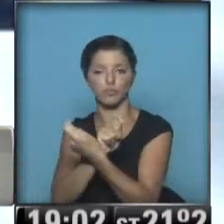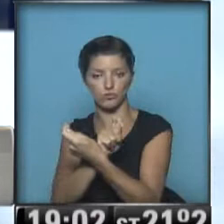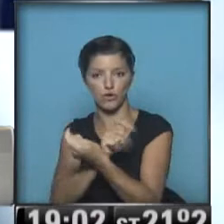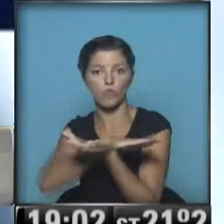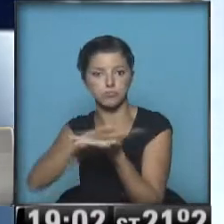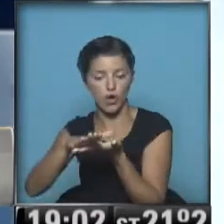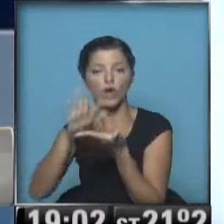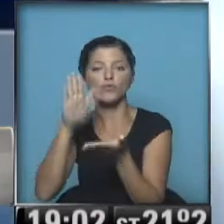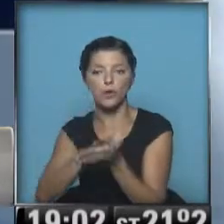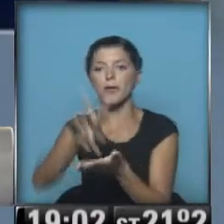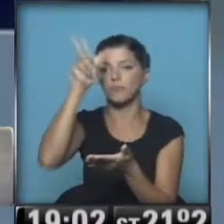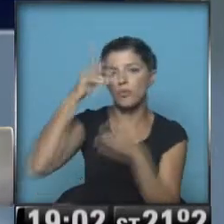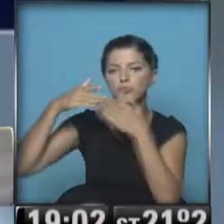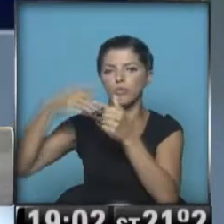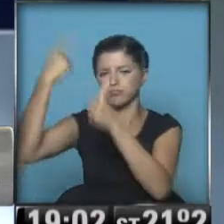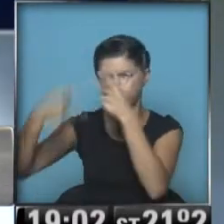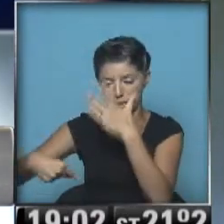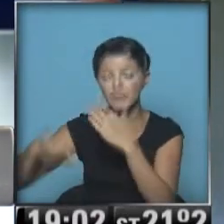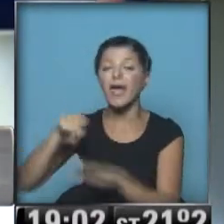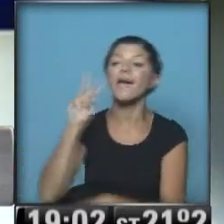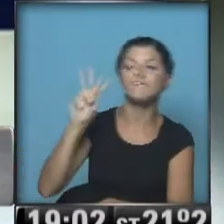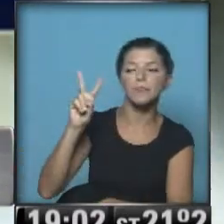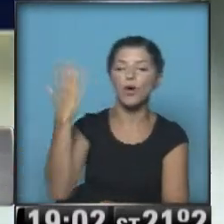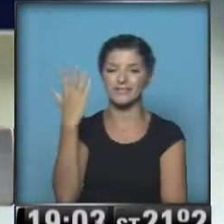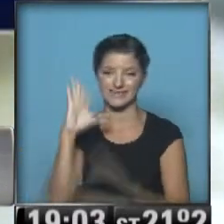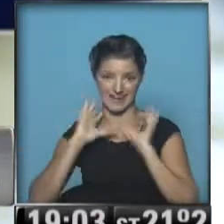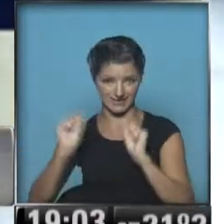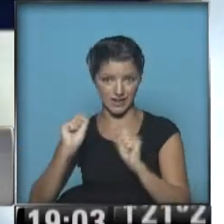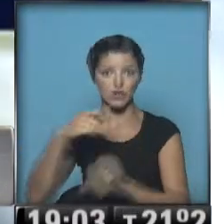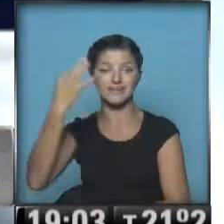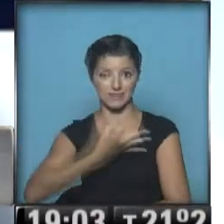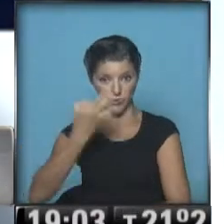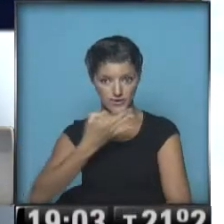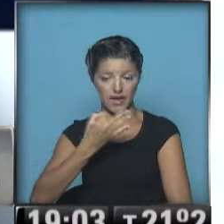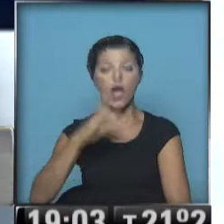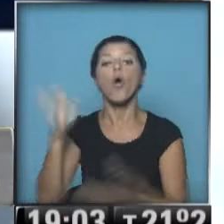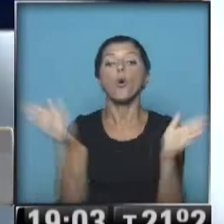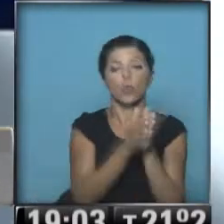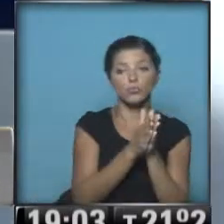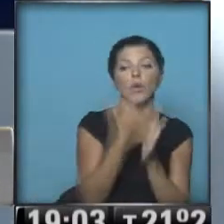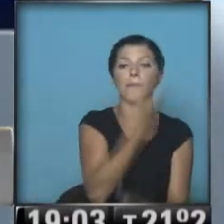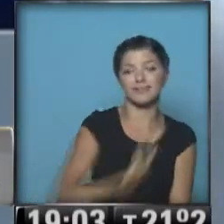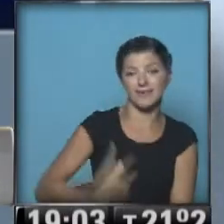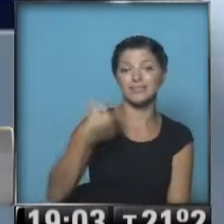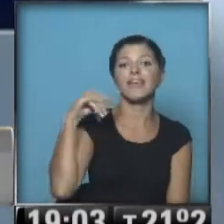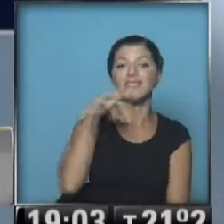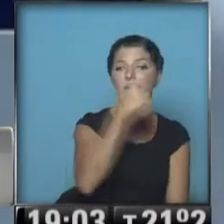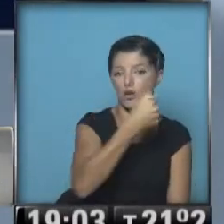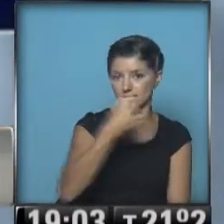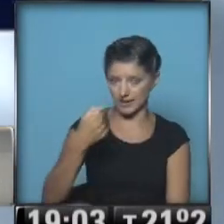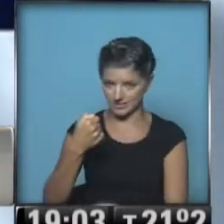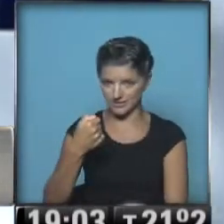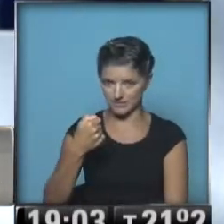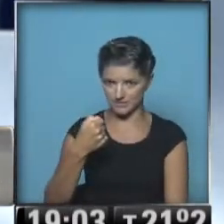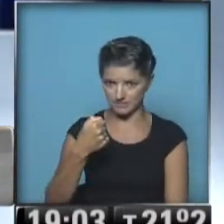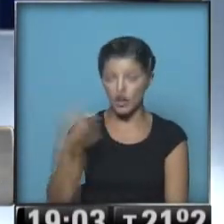las Fuerzas de Seguridad. Allí vemos en imágenes al Secretario de Seguridad, Sergio Berni, acompañado por el Presidente de Aerolíneas Argentinas, Mariano Recalde, Presidenta,